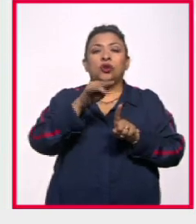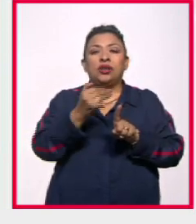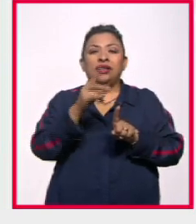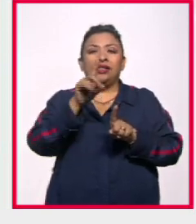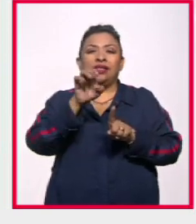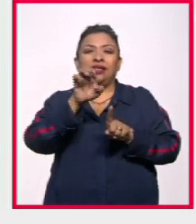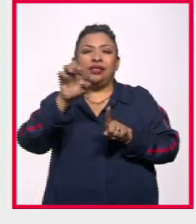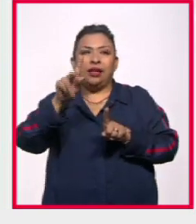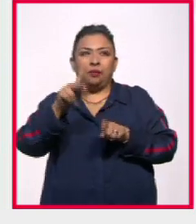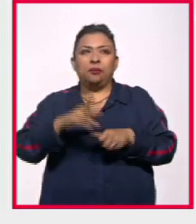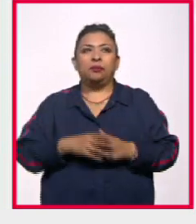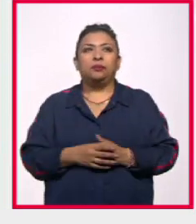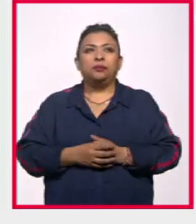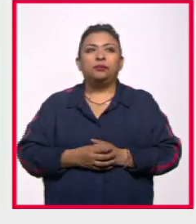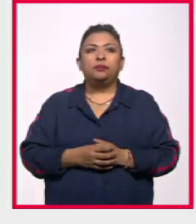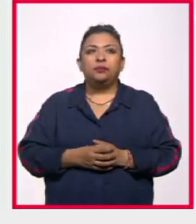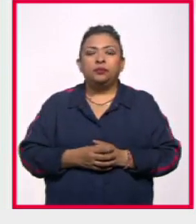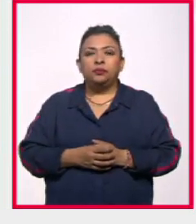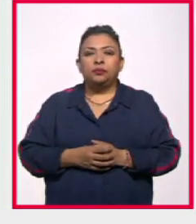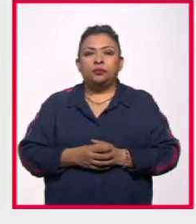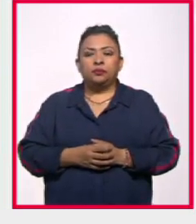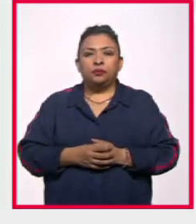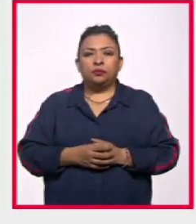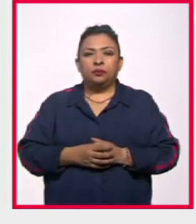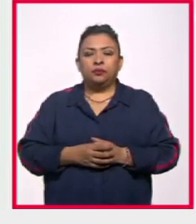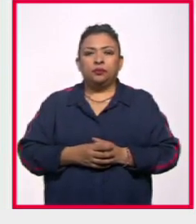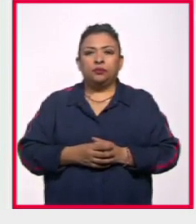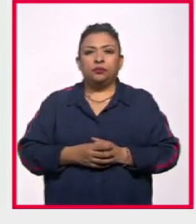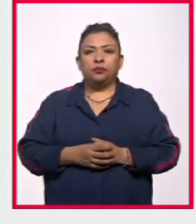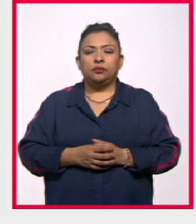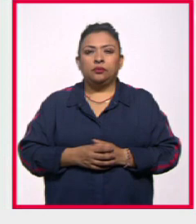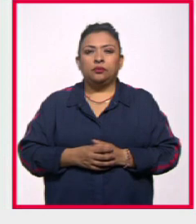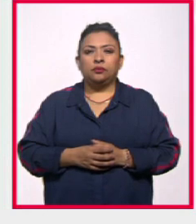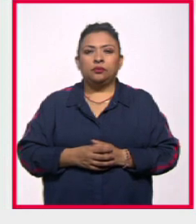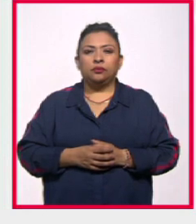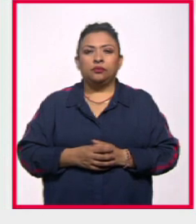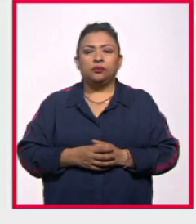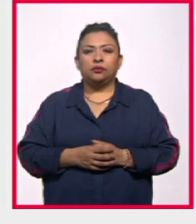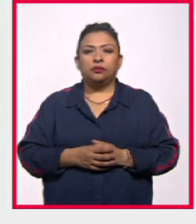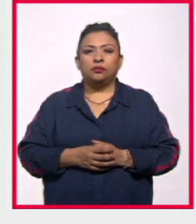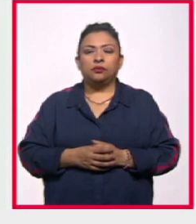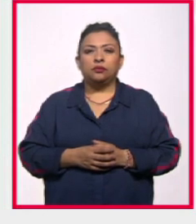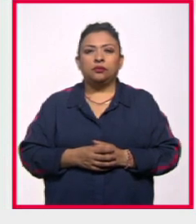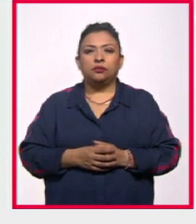minute. Let me speak with them. I know a little of the language.